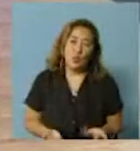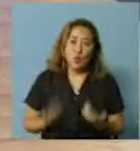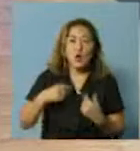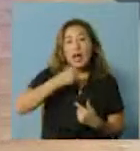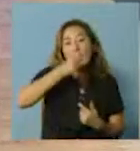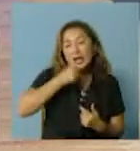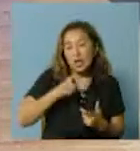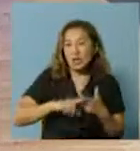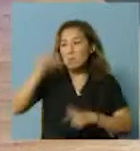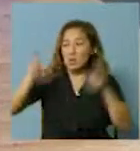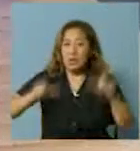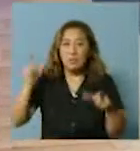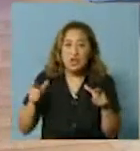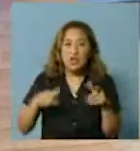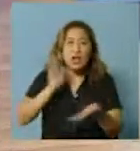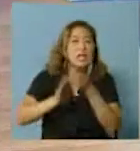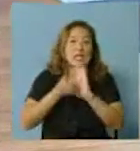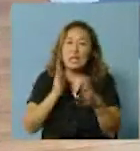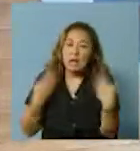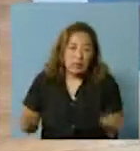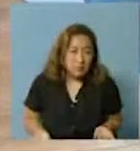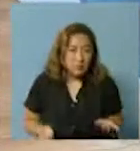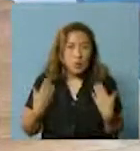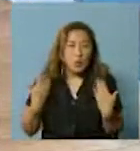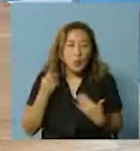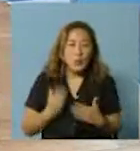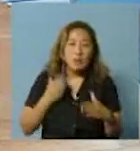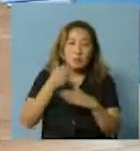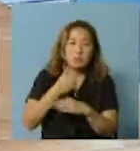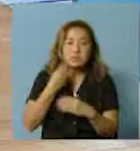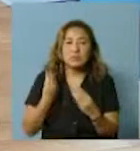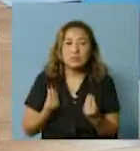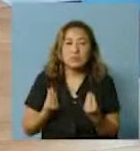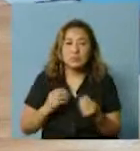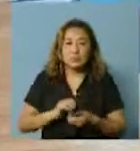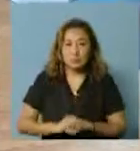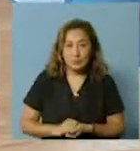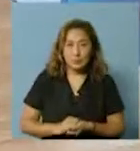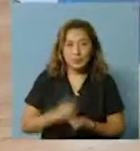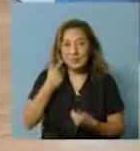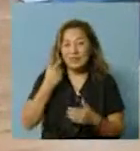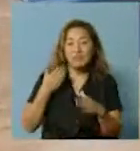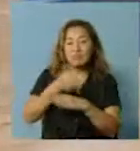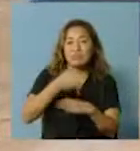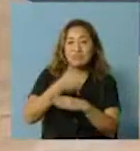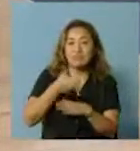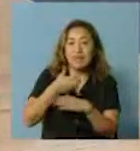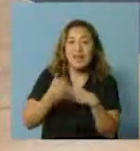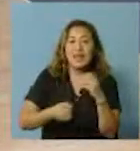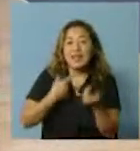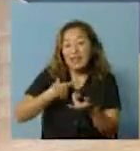periodismo a la gente no se cobra entrada se va a dejar pasar y ahí